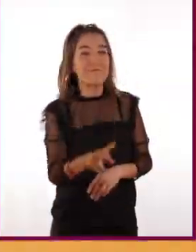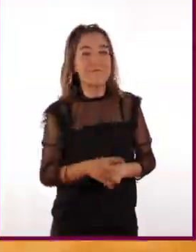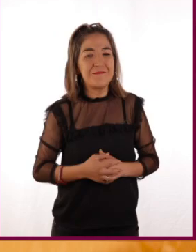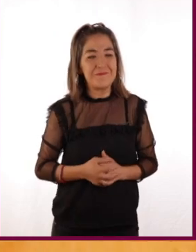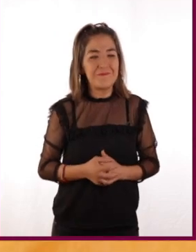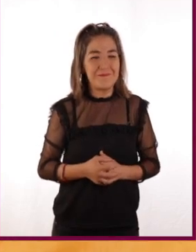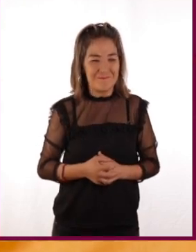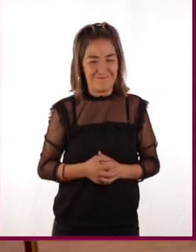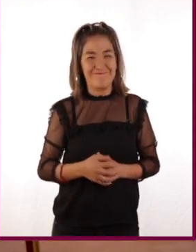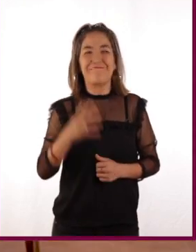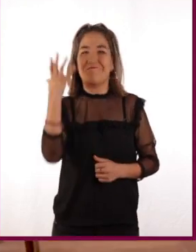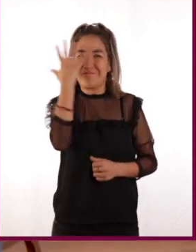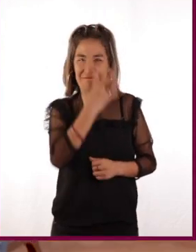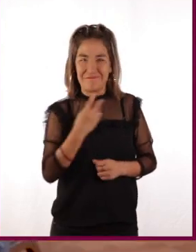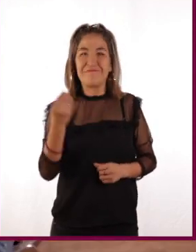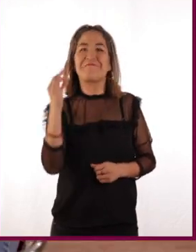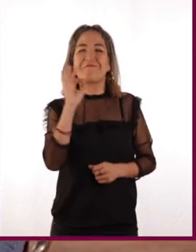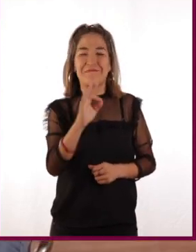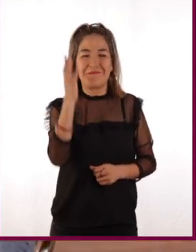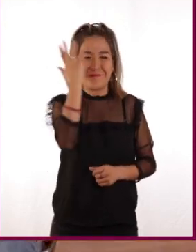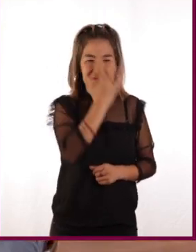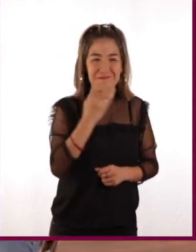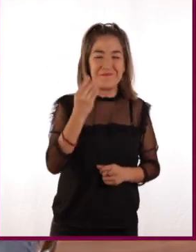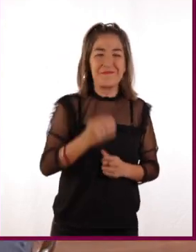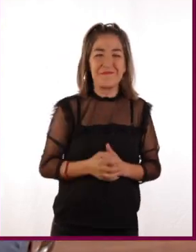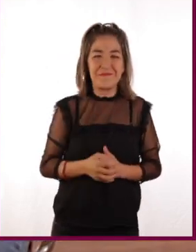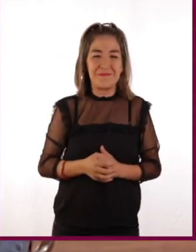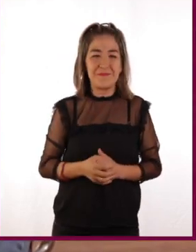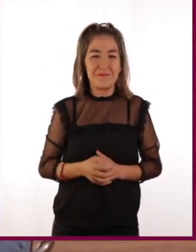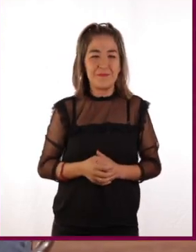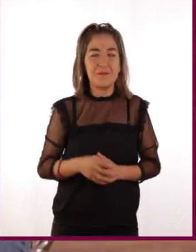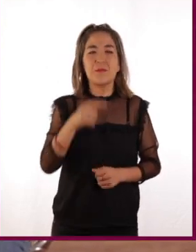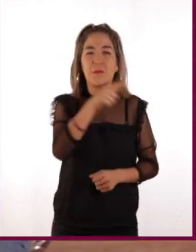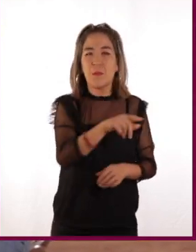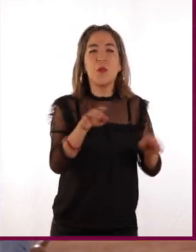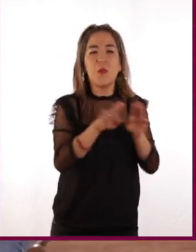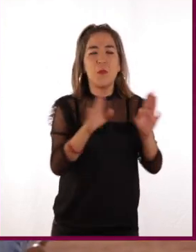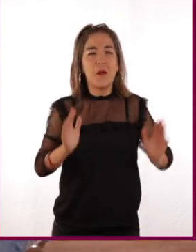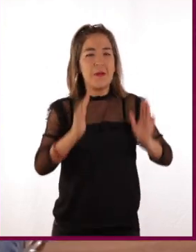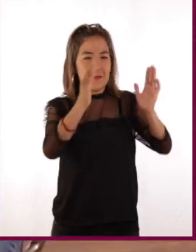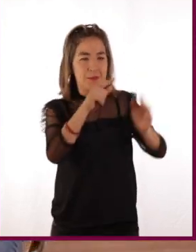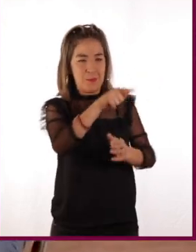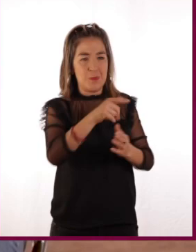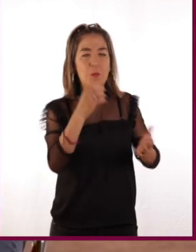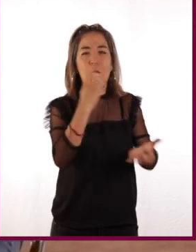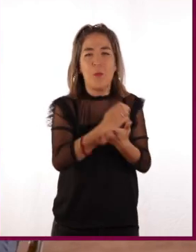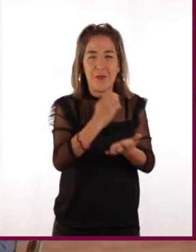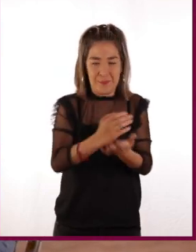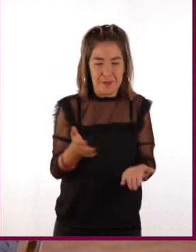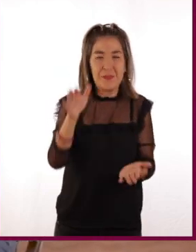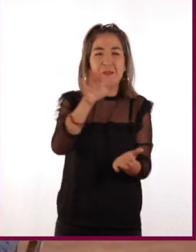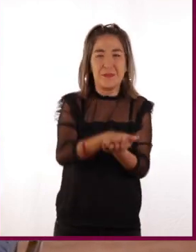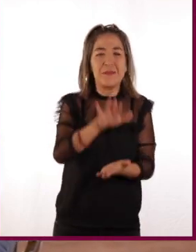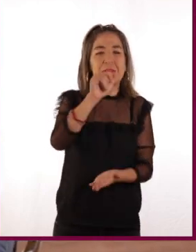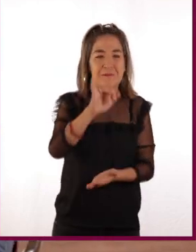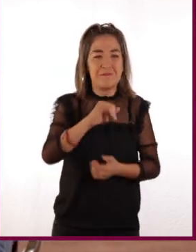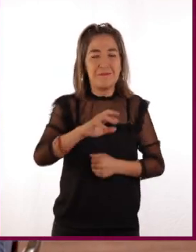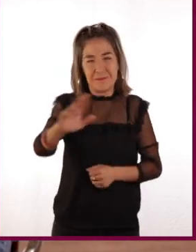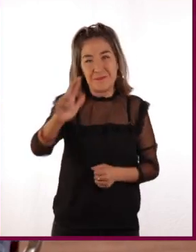A ver, Mara, ¿cómo te quedó tu patroneo? A ver. Ay, muy bello, ¿eh? Sí, ¿verdad? Entonces lo vas a usar como portada para tu blog de notas,